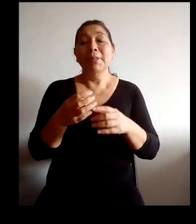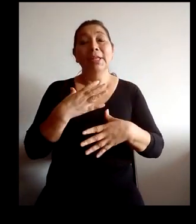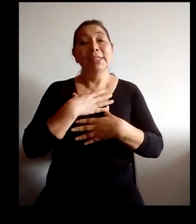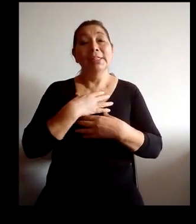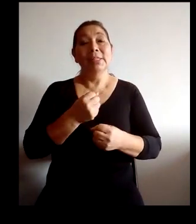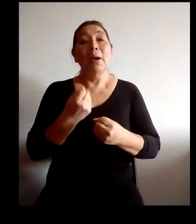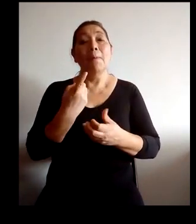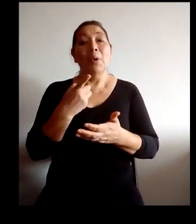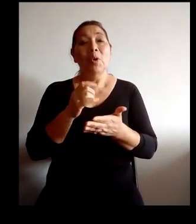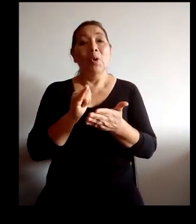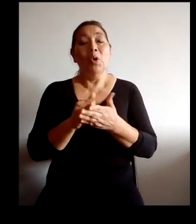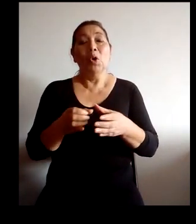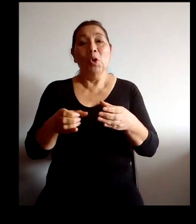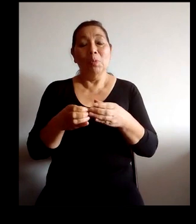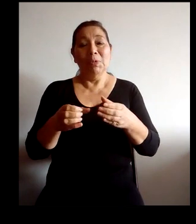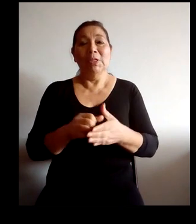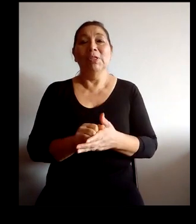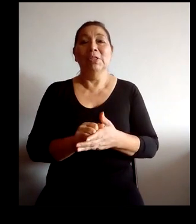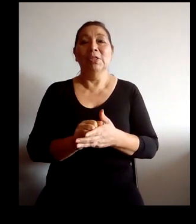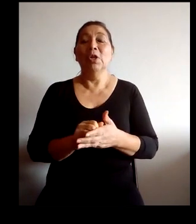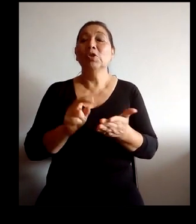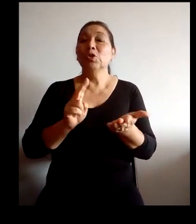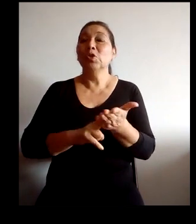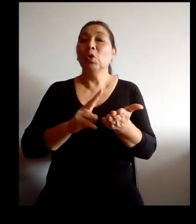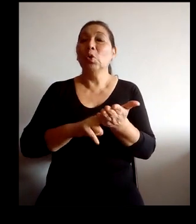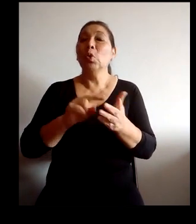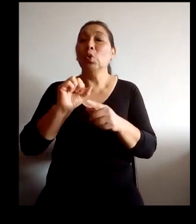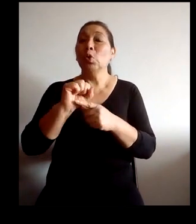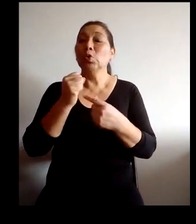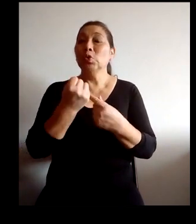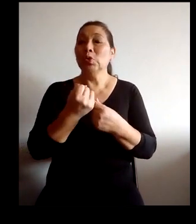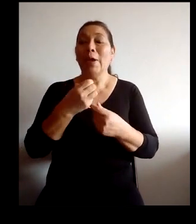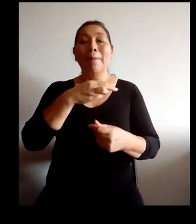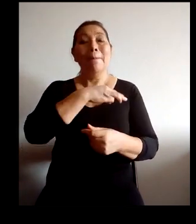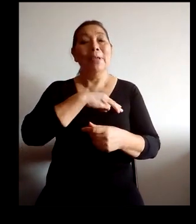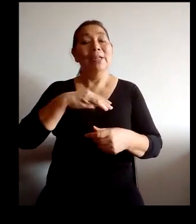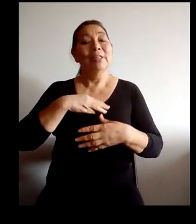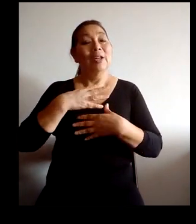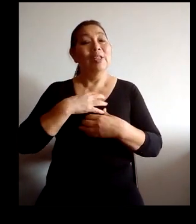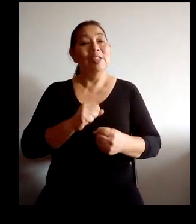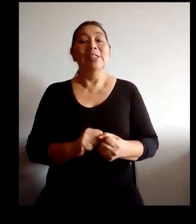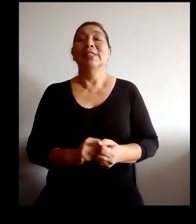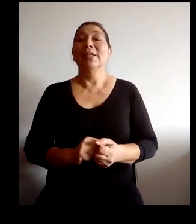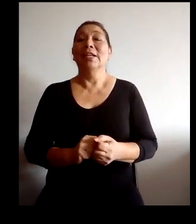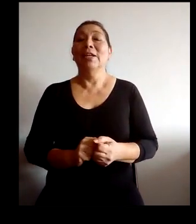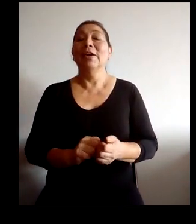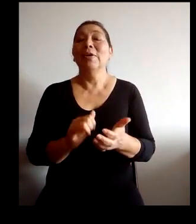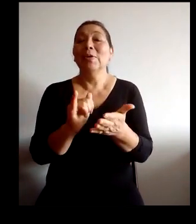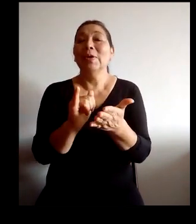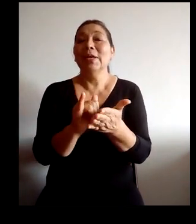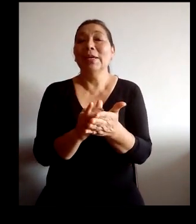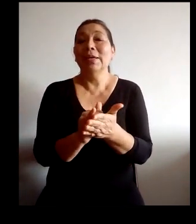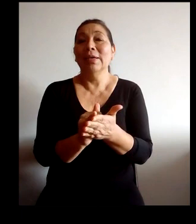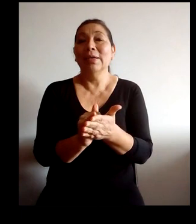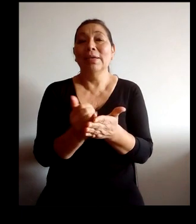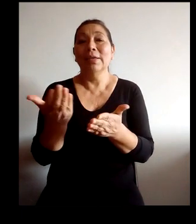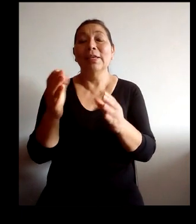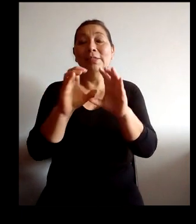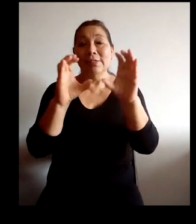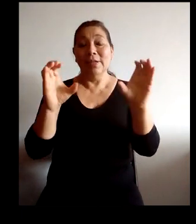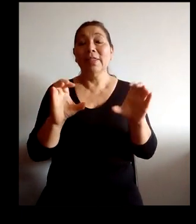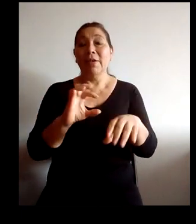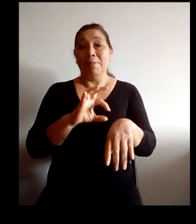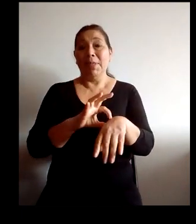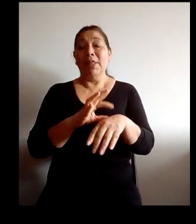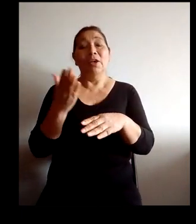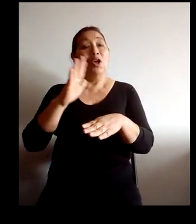¿no? En ese sentido, consideramos de que nuestro certificado médico presentado reúne todas las condiciones establecidas para el otorgamiento de la pensión. Asimismo, debemos señalar